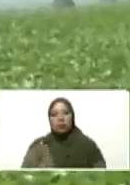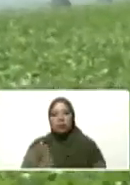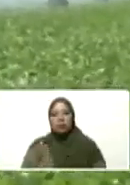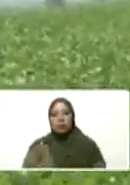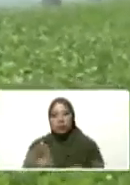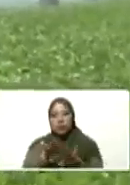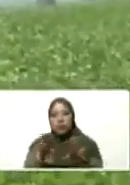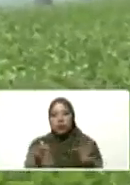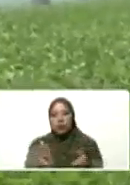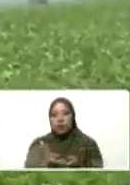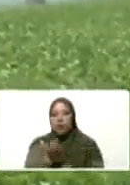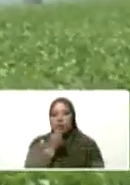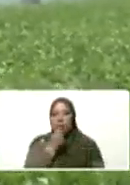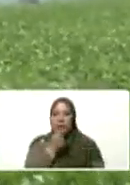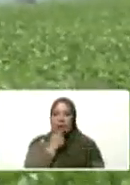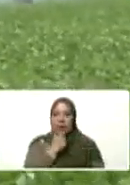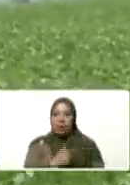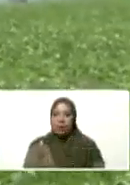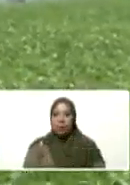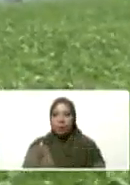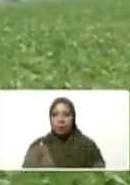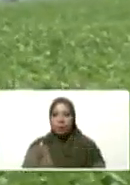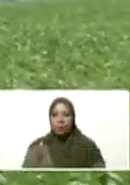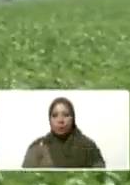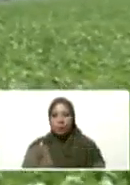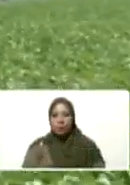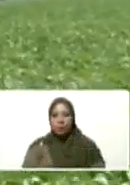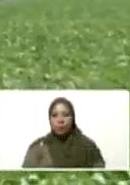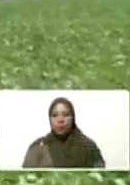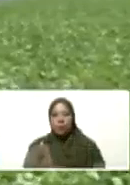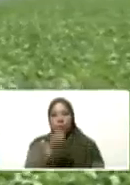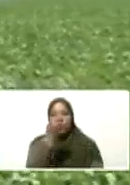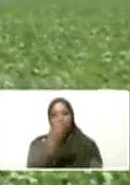tierra maravillosa de Monagas,